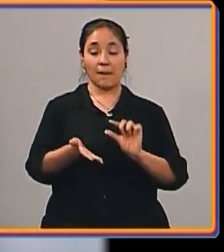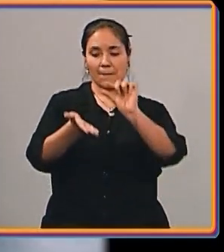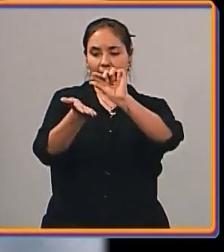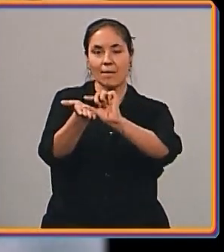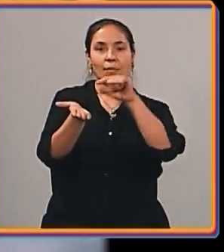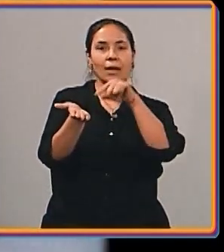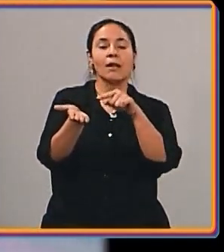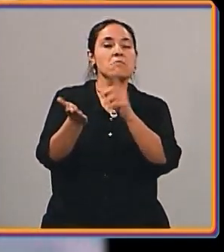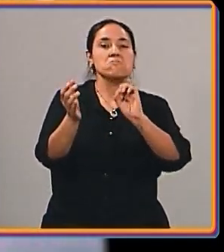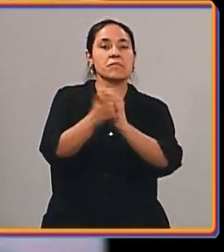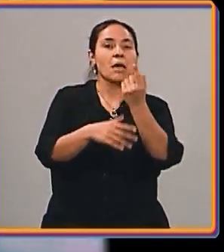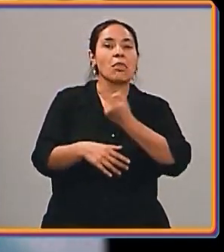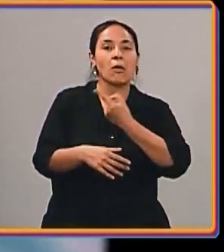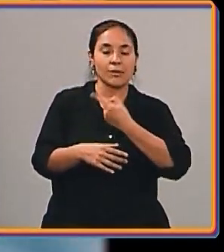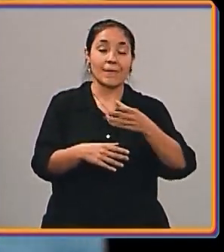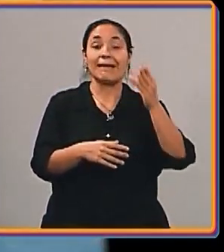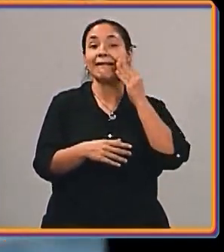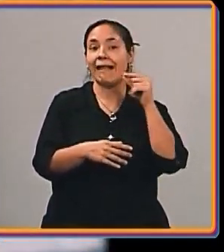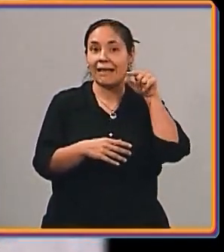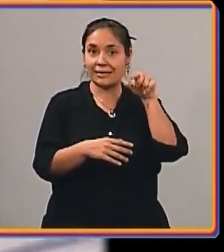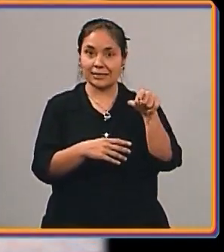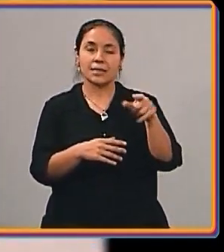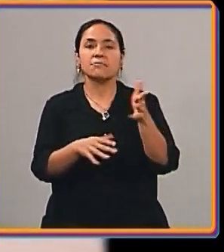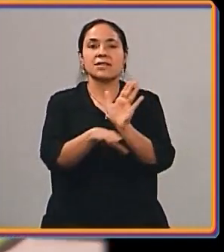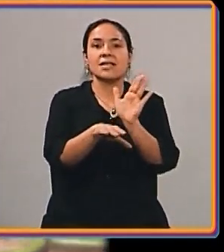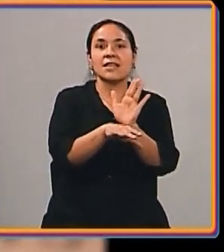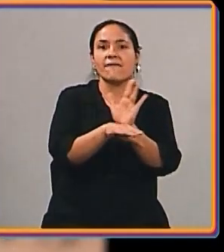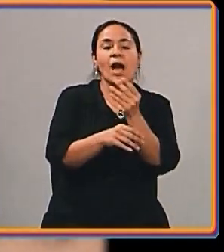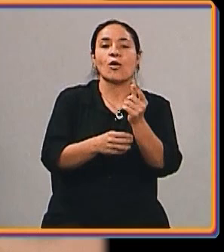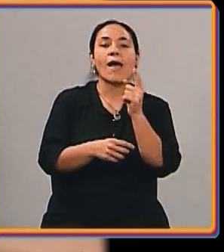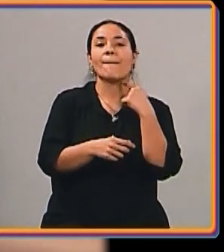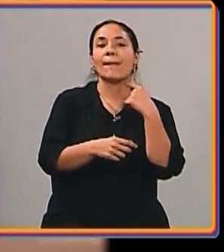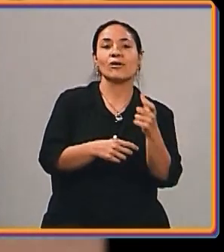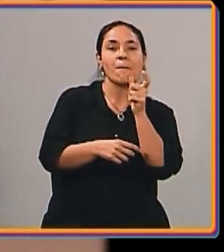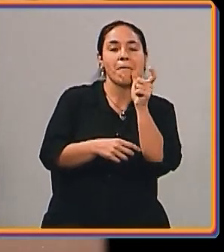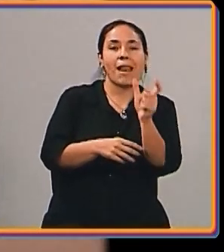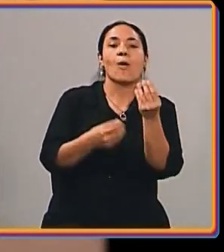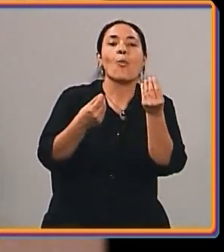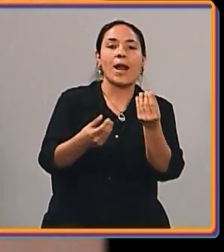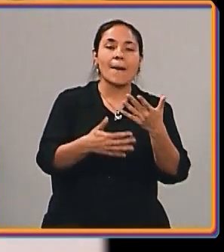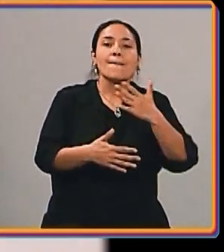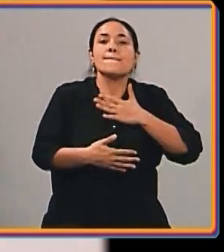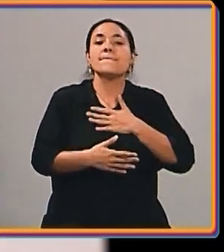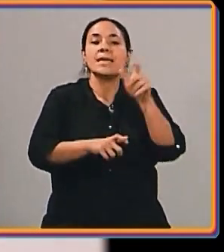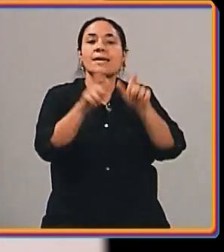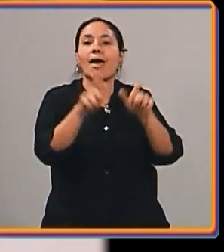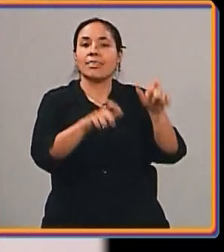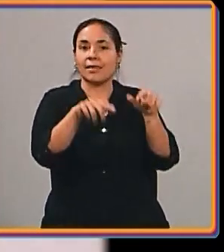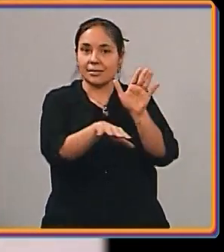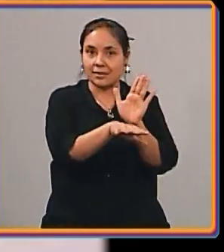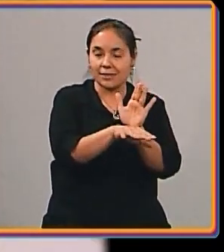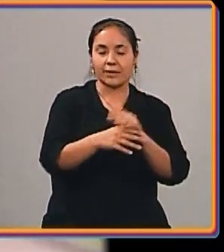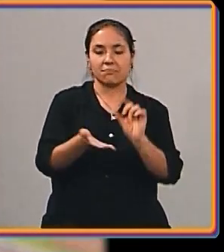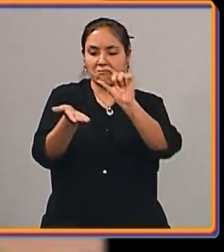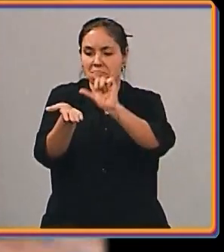Meeple es un término de origen inglés que proviene de la unión de My People, o sea, mi gente. Un meeple es